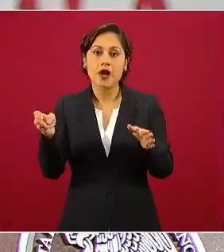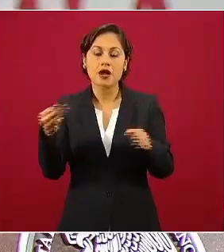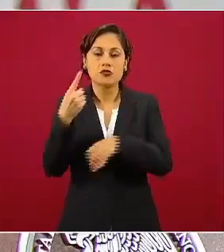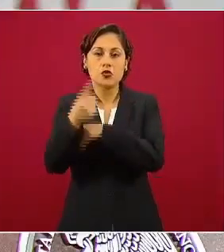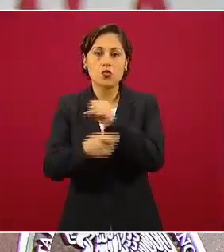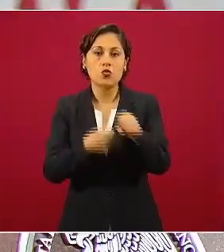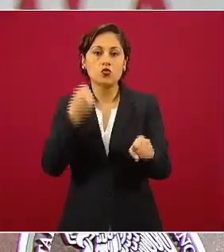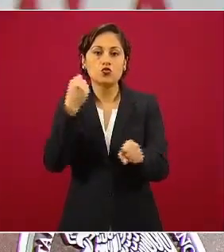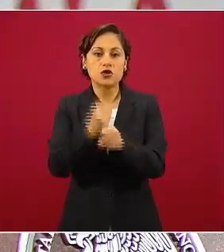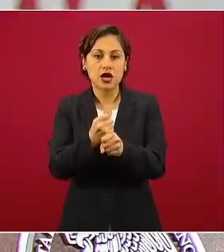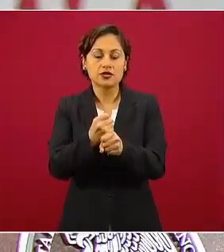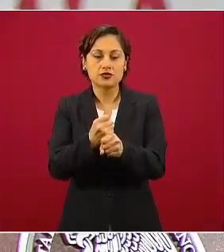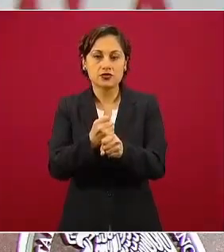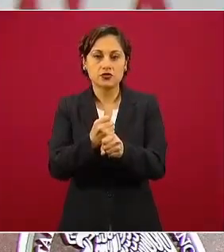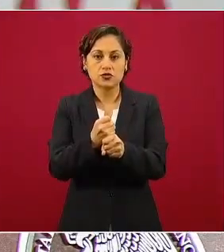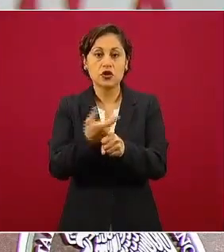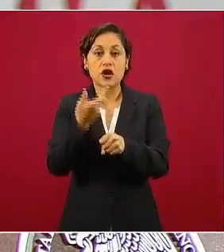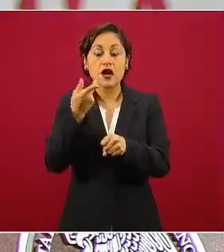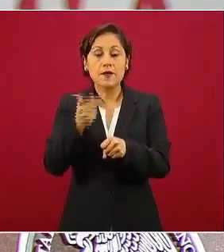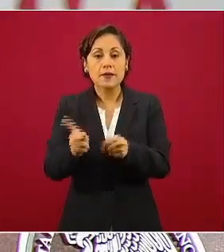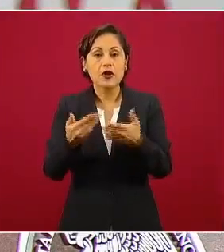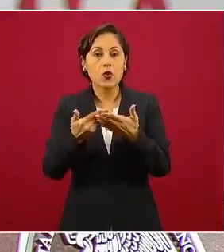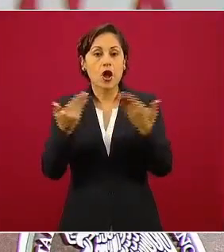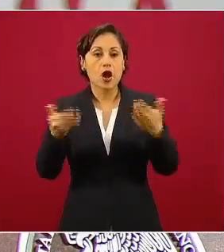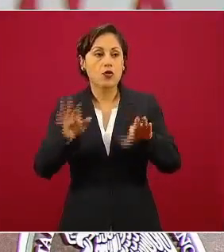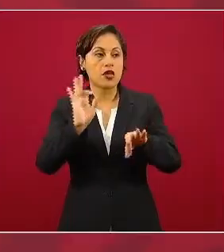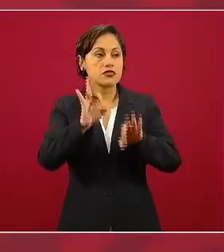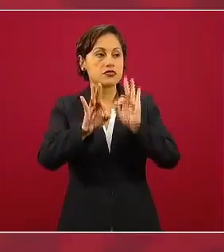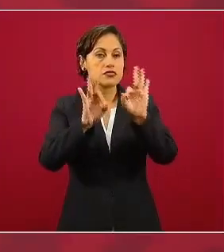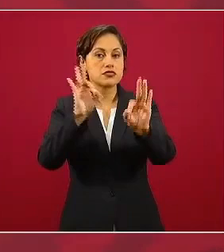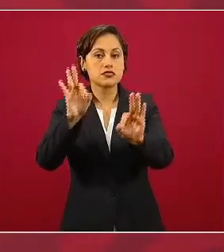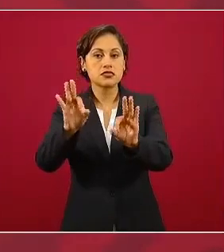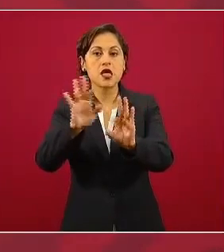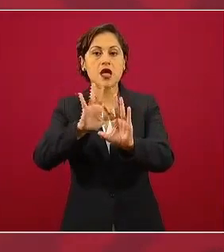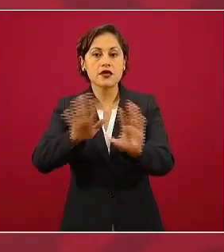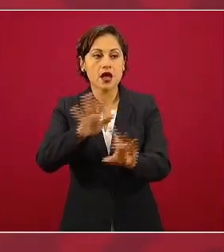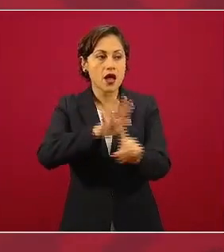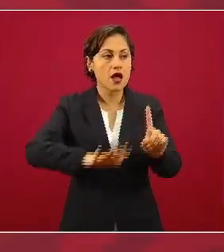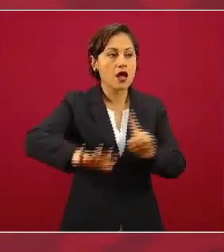Pero que ya últimamente ya no solo son los robots,